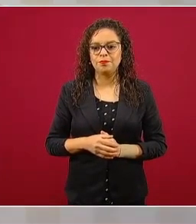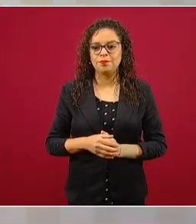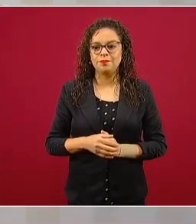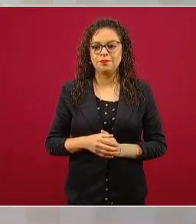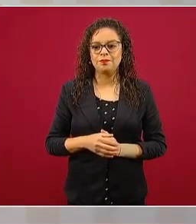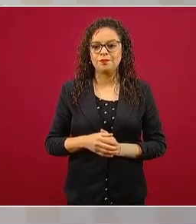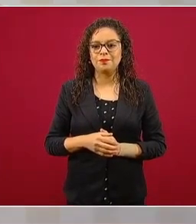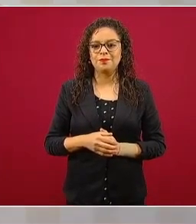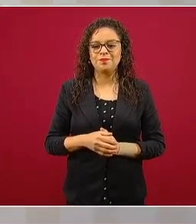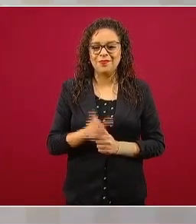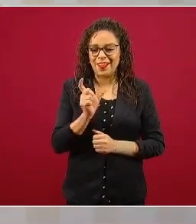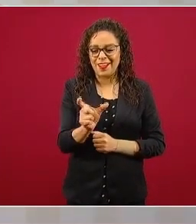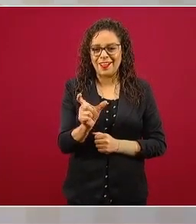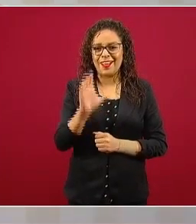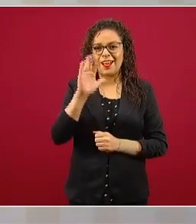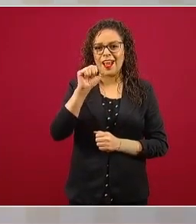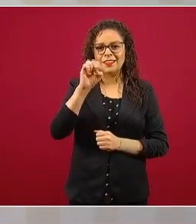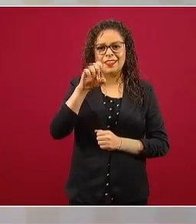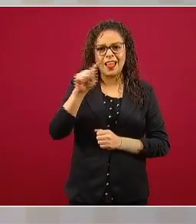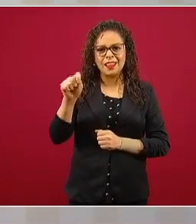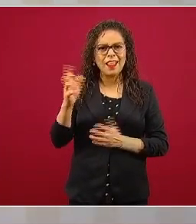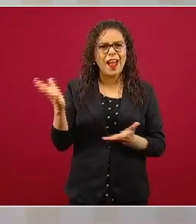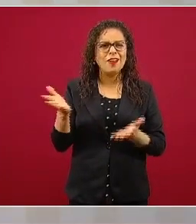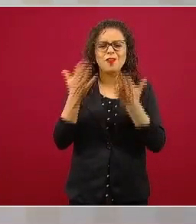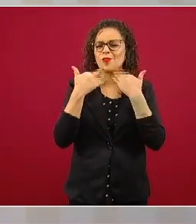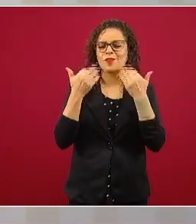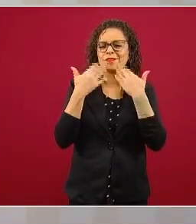cassette, ya no hay, ¿verdad?